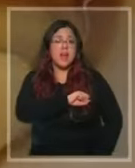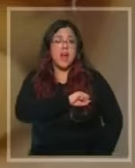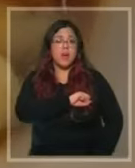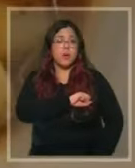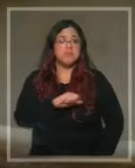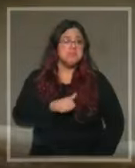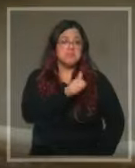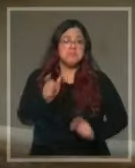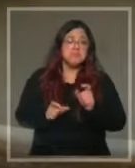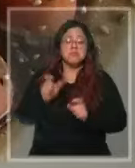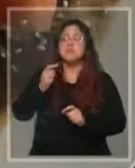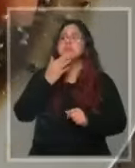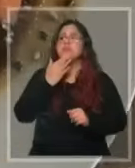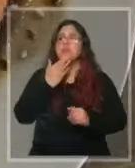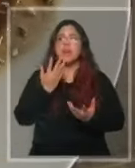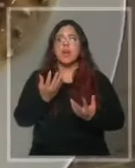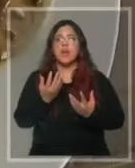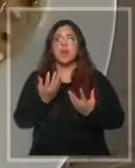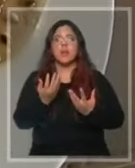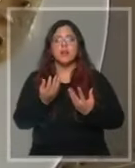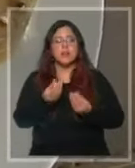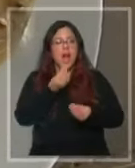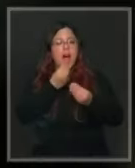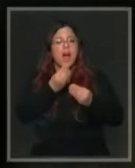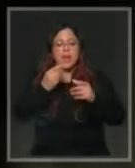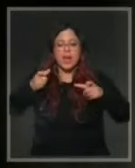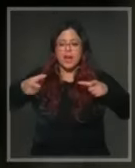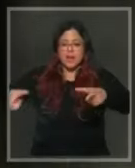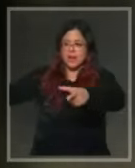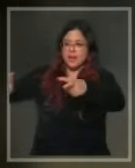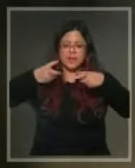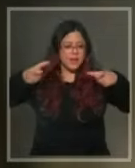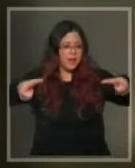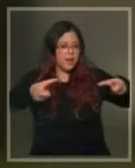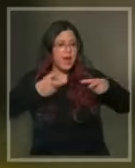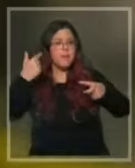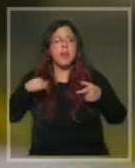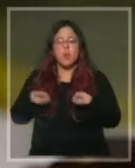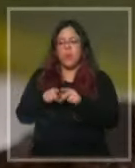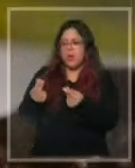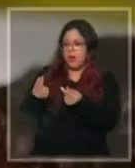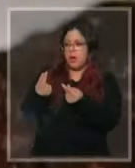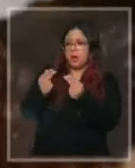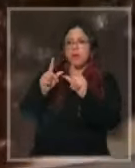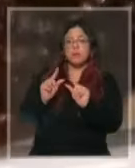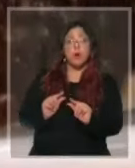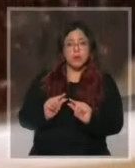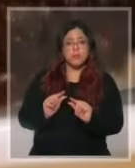gustos e ideal para los que son buenos para repetir el plato pero cuentan con un bolsillo ajustado.